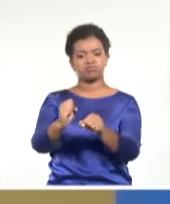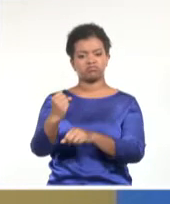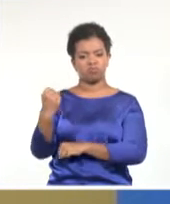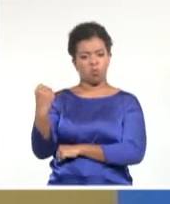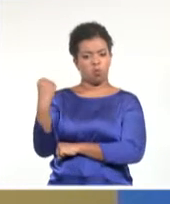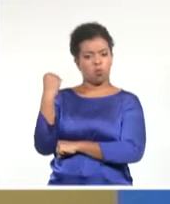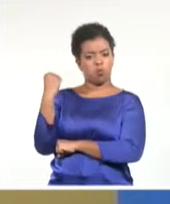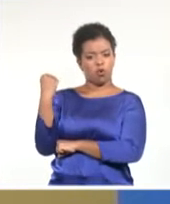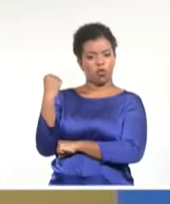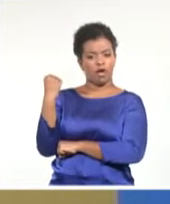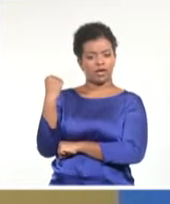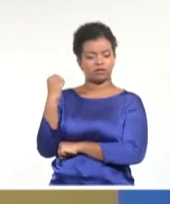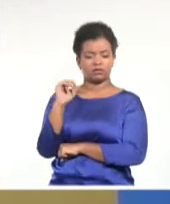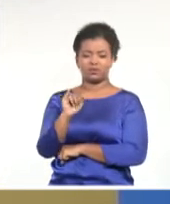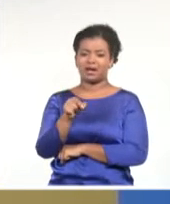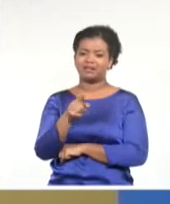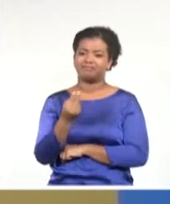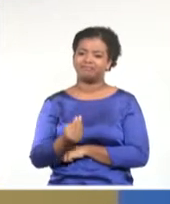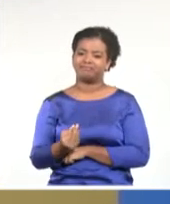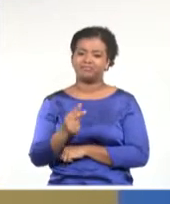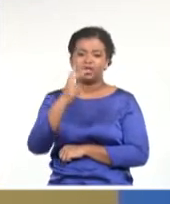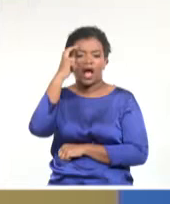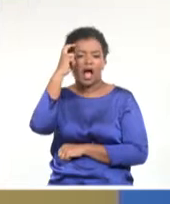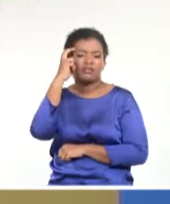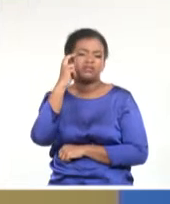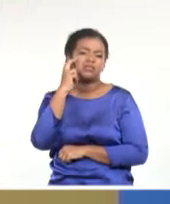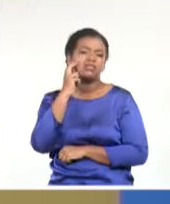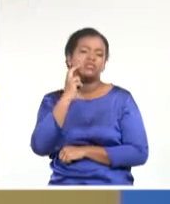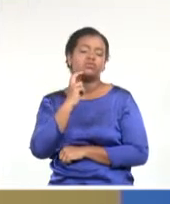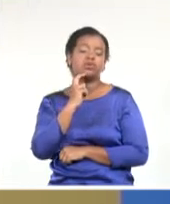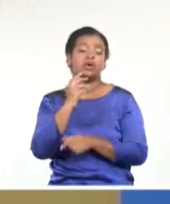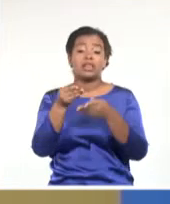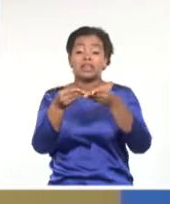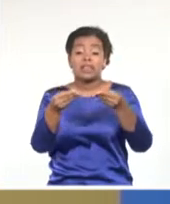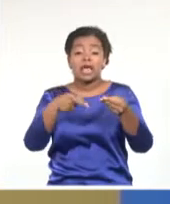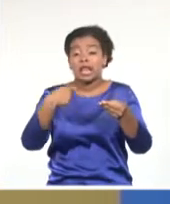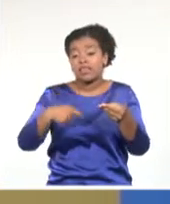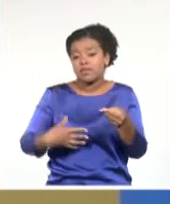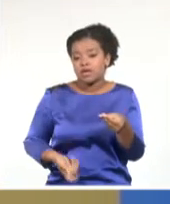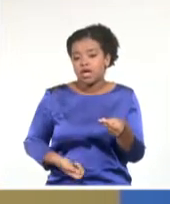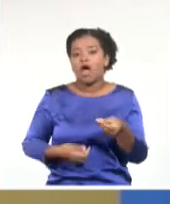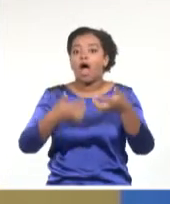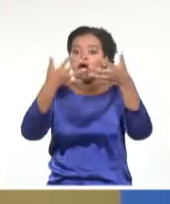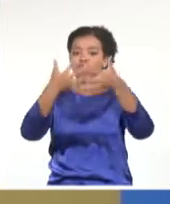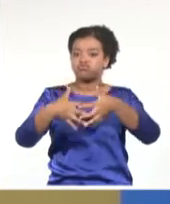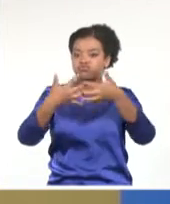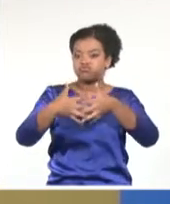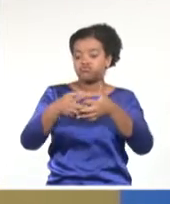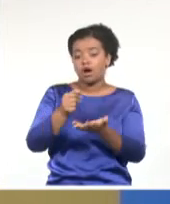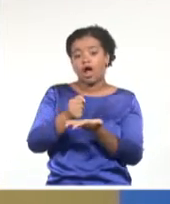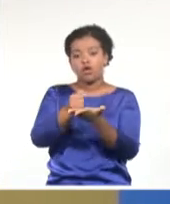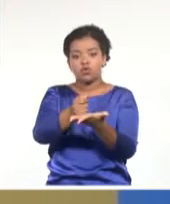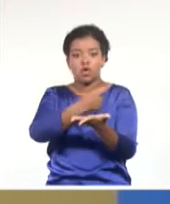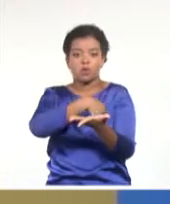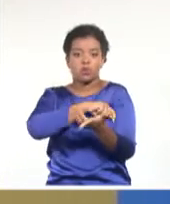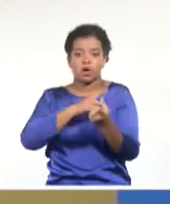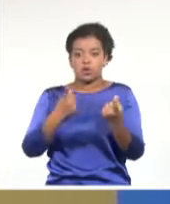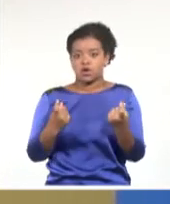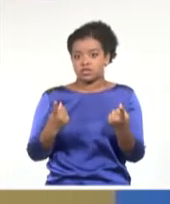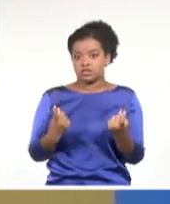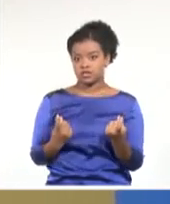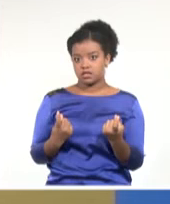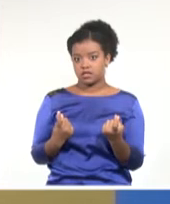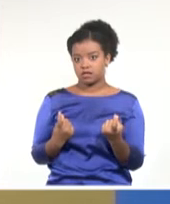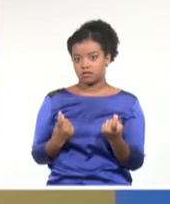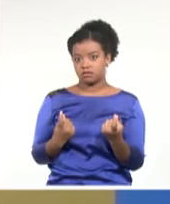feudalismo, y no un instrumento de la producción y de las necesidades humanas, como el mismo capitalismo